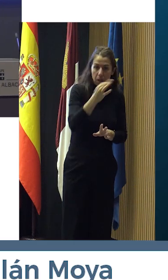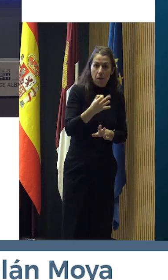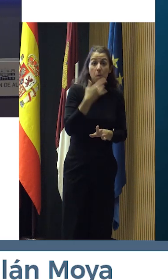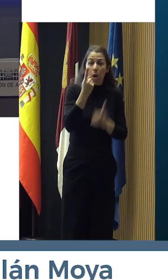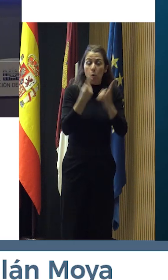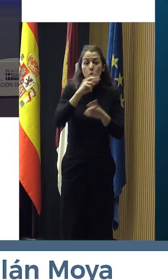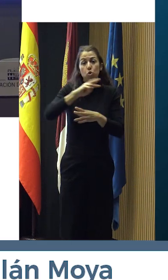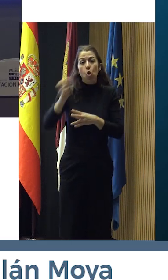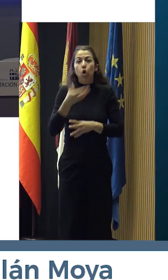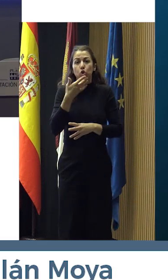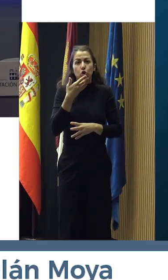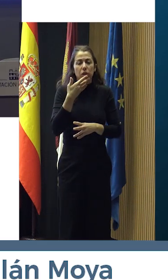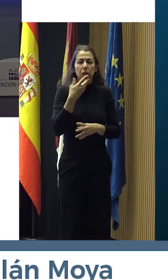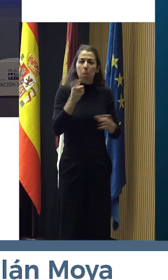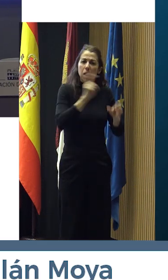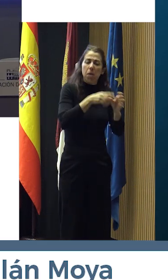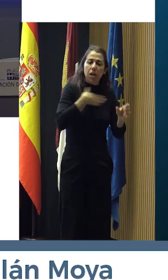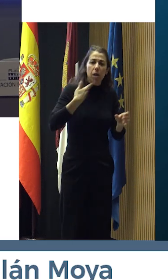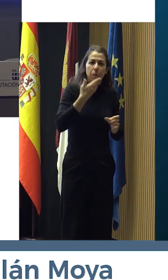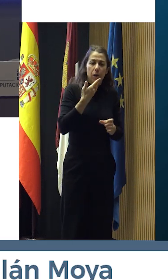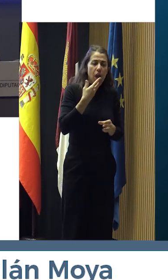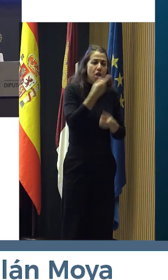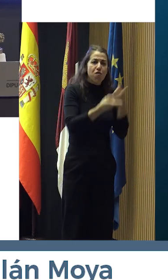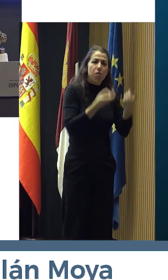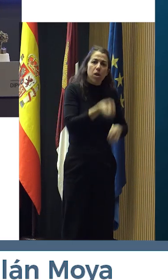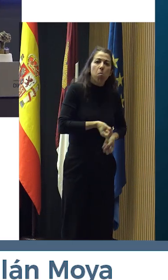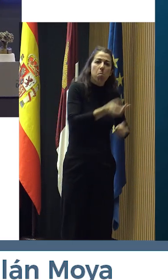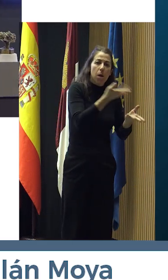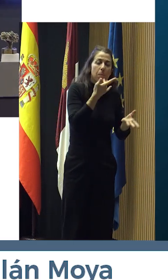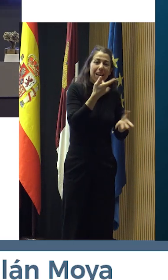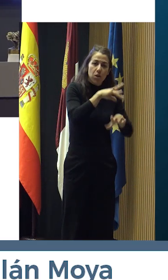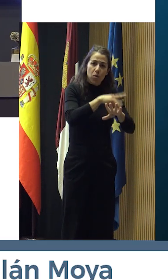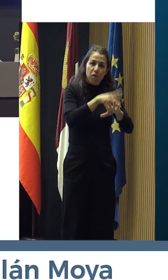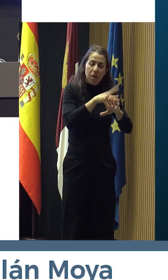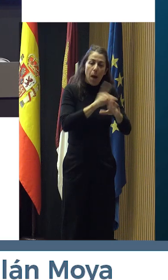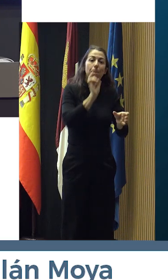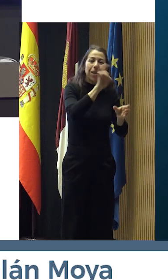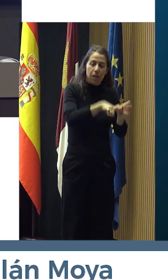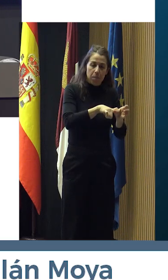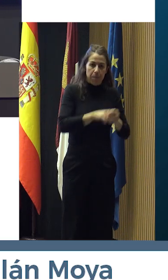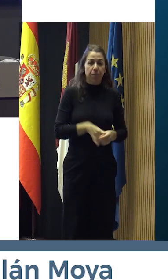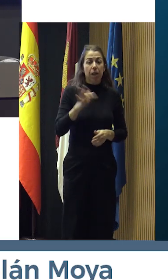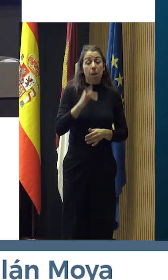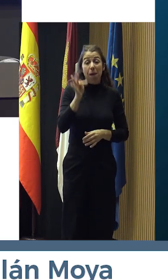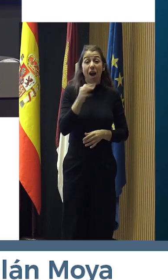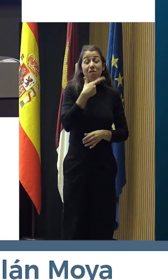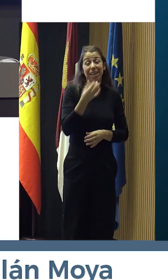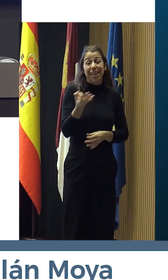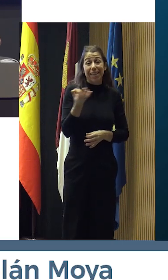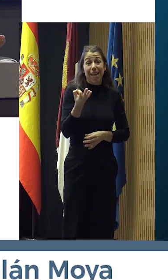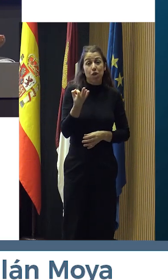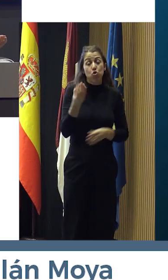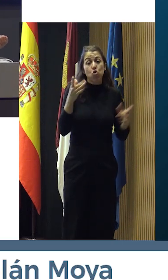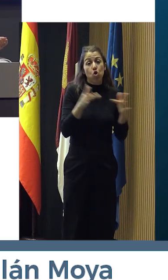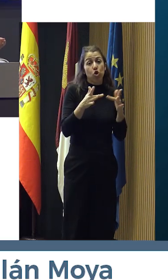partícipe, pues debe tener la información para ser partícipe y participar de su enfermedad. y luego también facilitar su contacto social y el